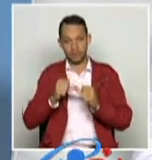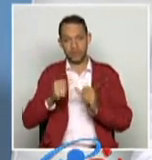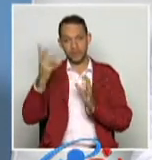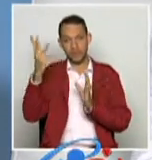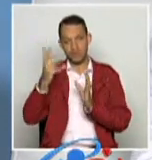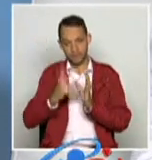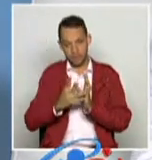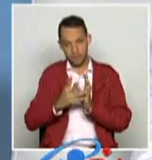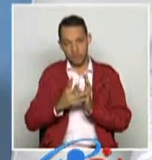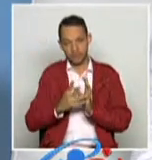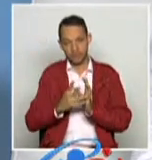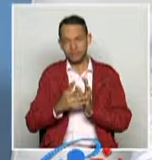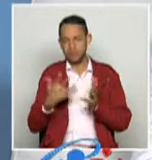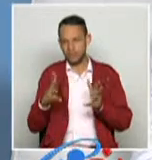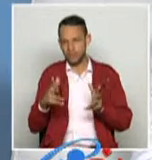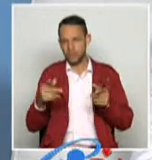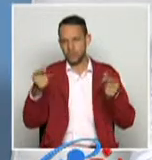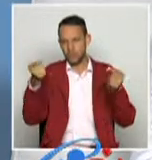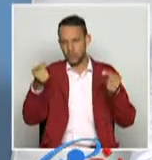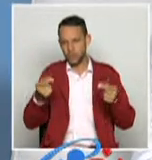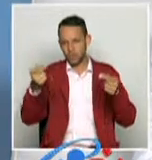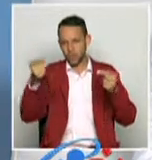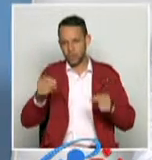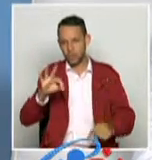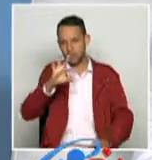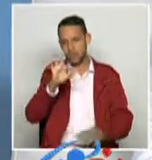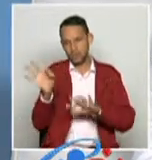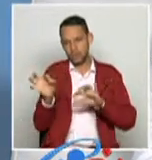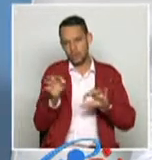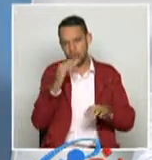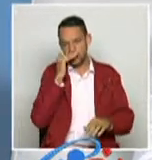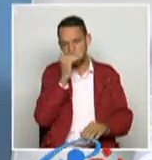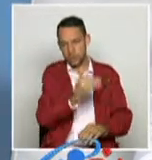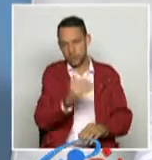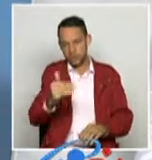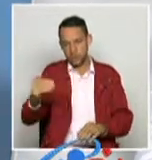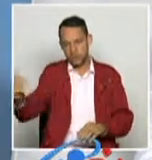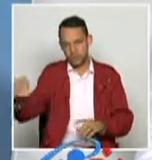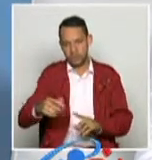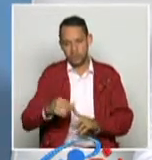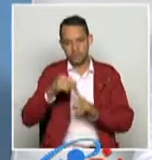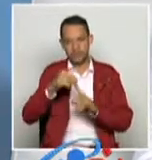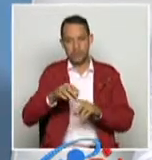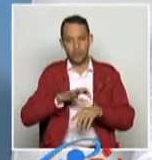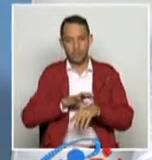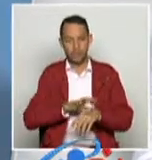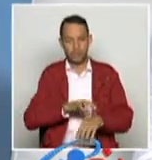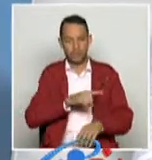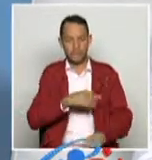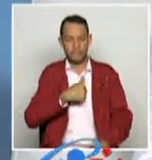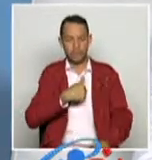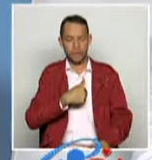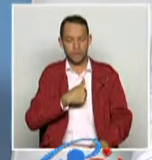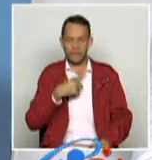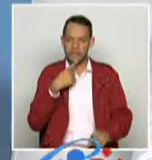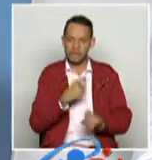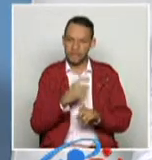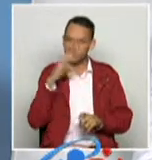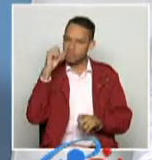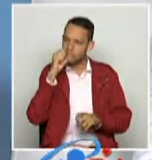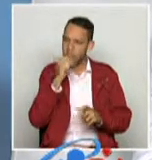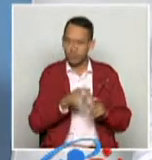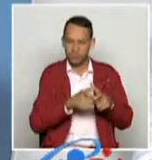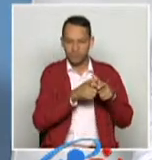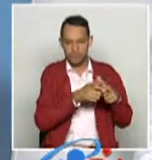5.000, casi 800 niños en diagnóstico especializado de corazón y